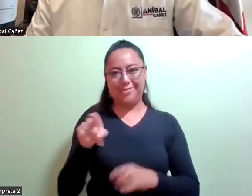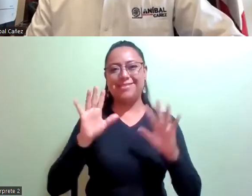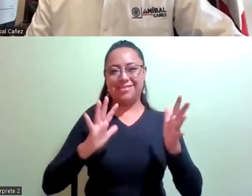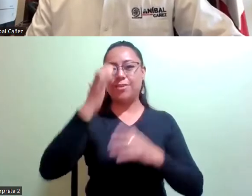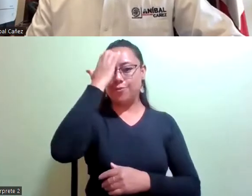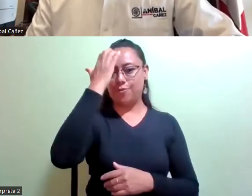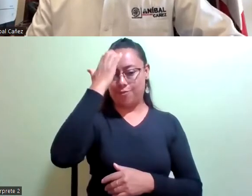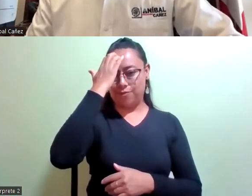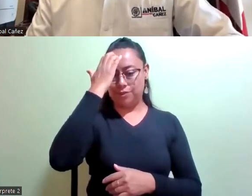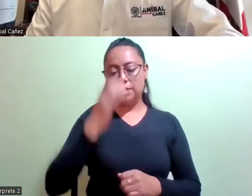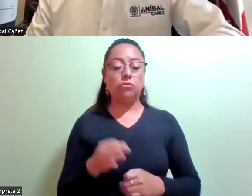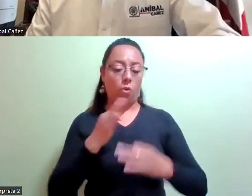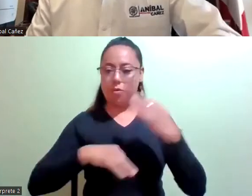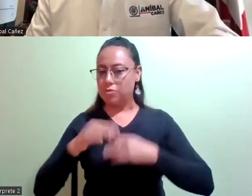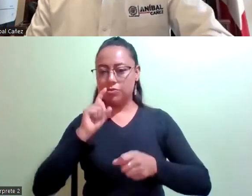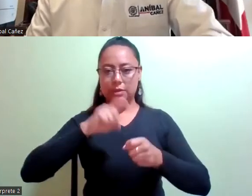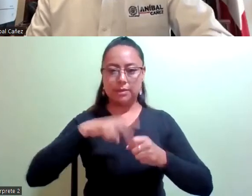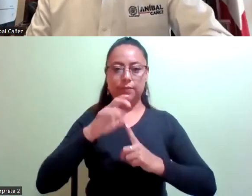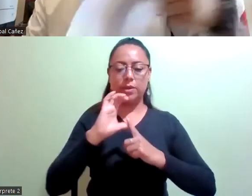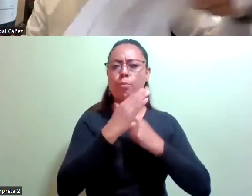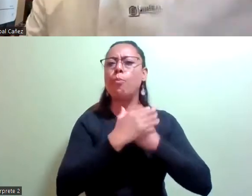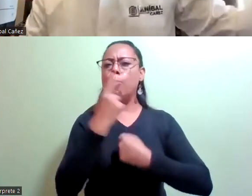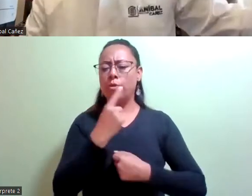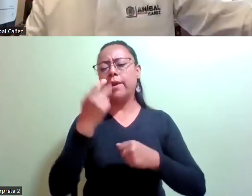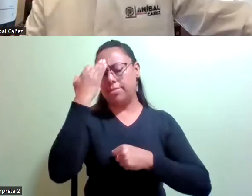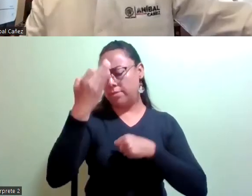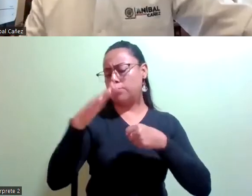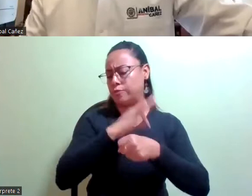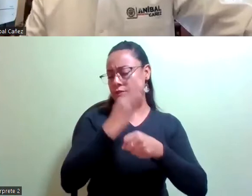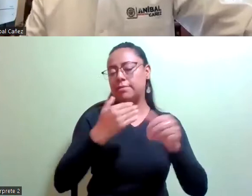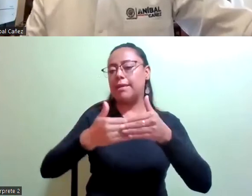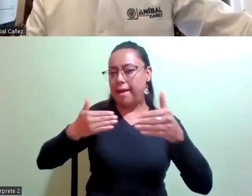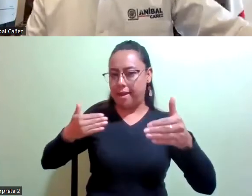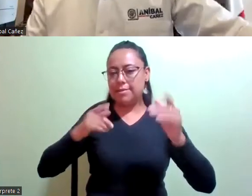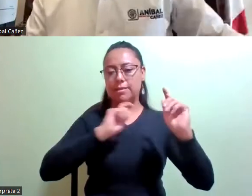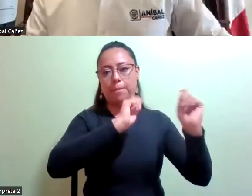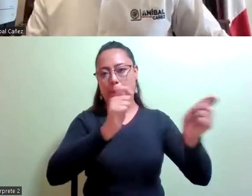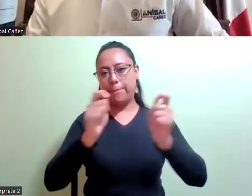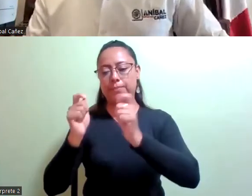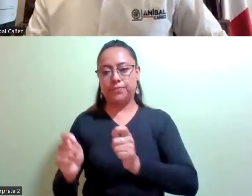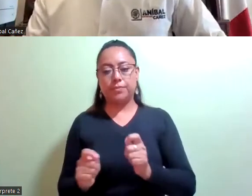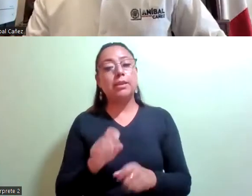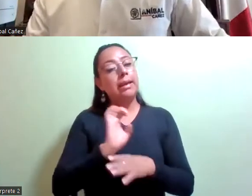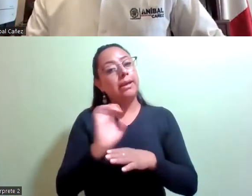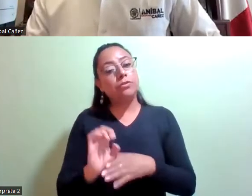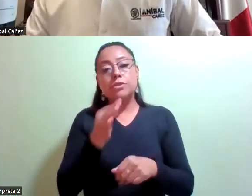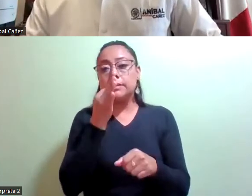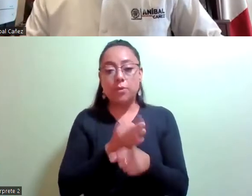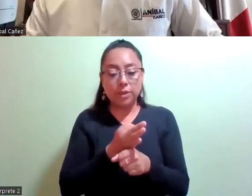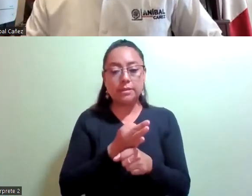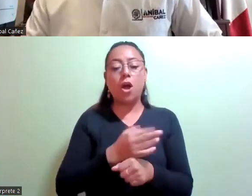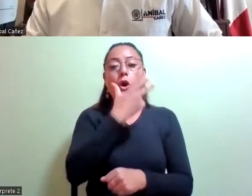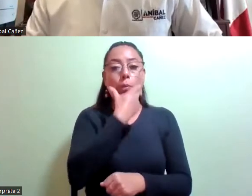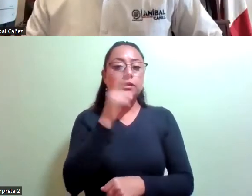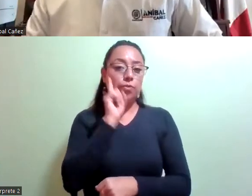por haberse hecho llegar con anticipación, se encuentra a consideración de las y los integrantes el punto